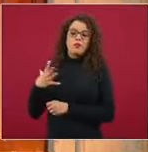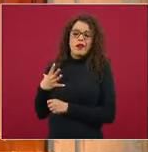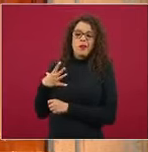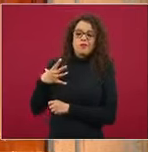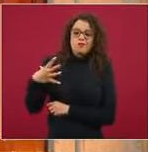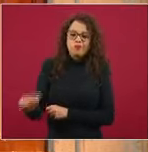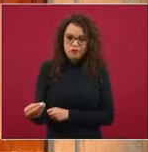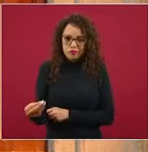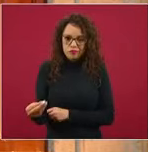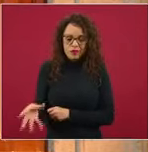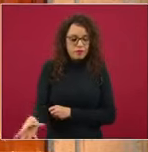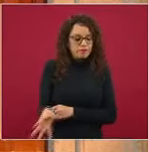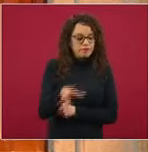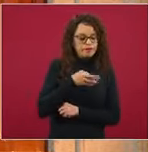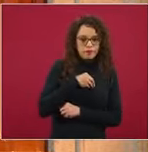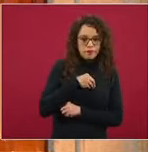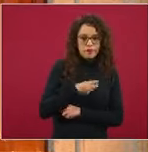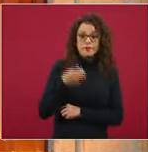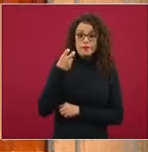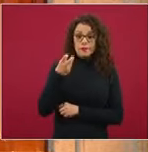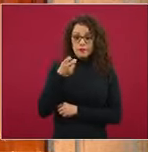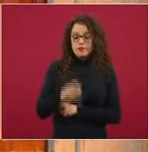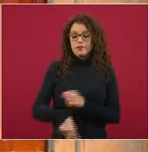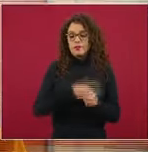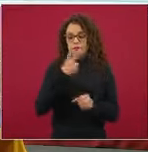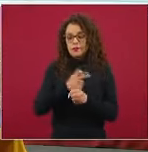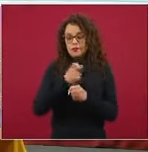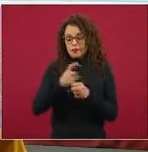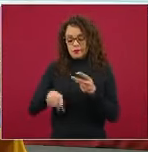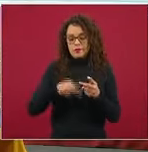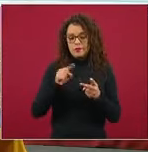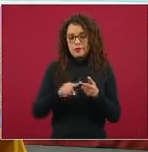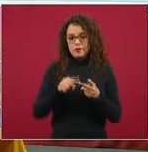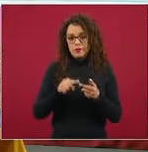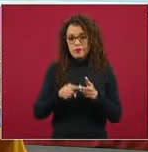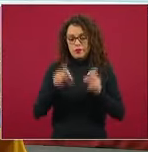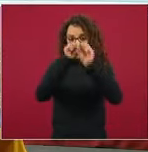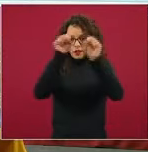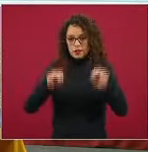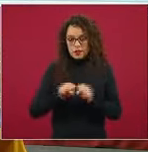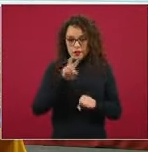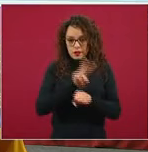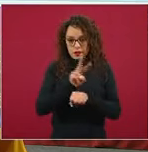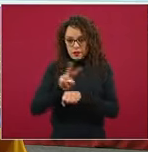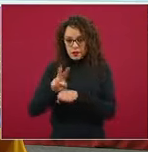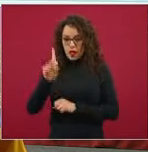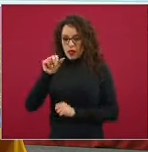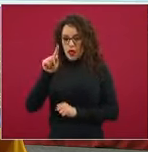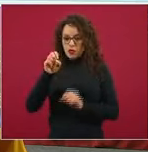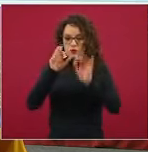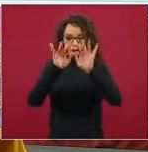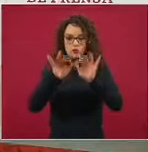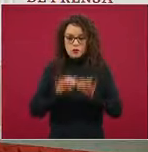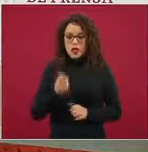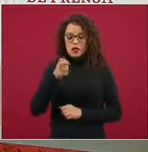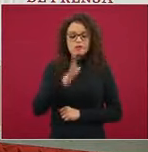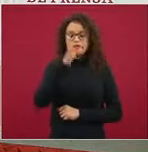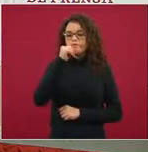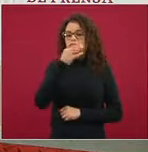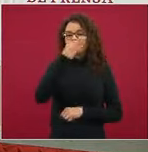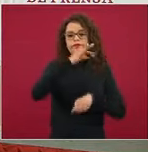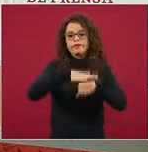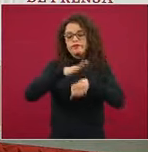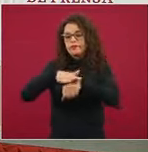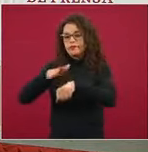el segundo dato o el segundo punto que el sistema de vigilancia o los datos tampoco nos puede en su